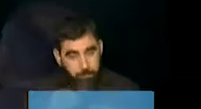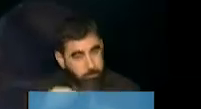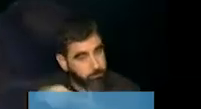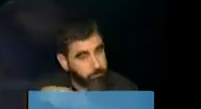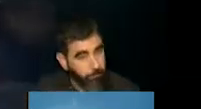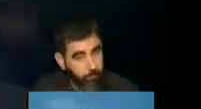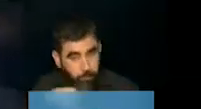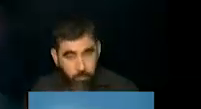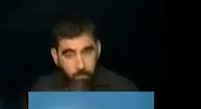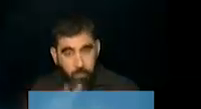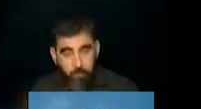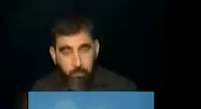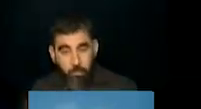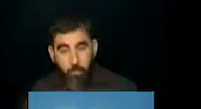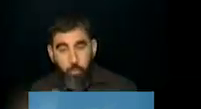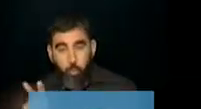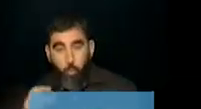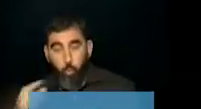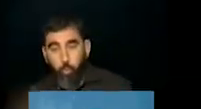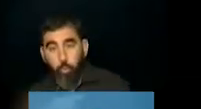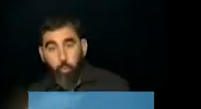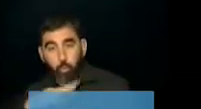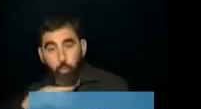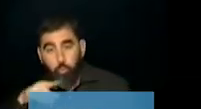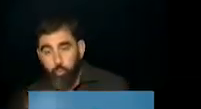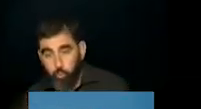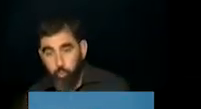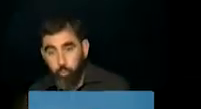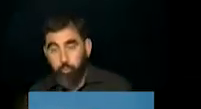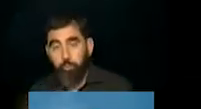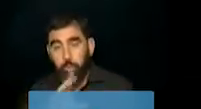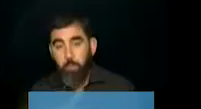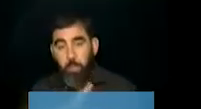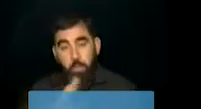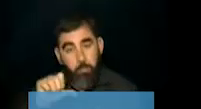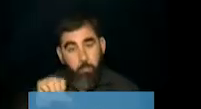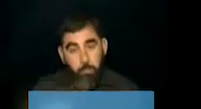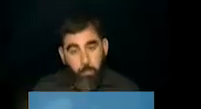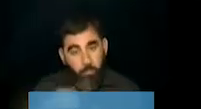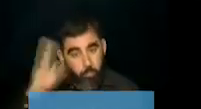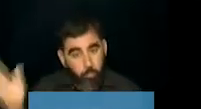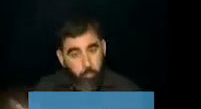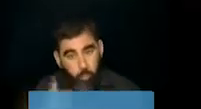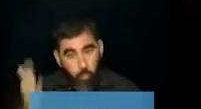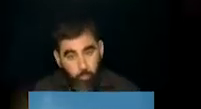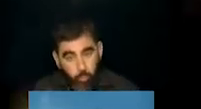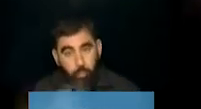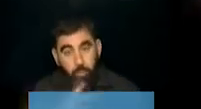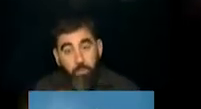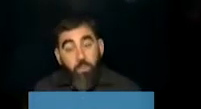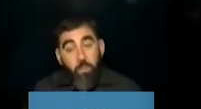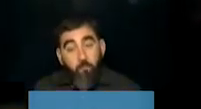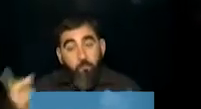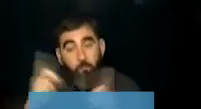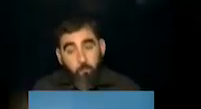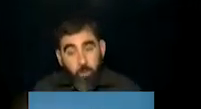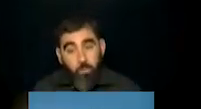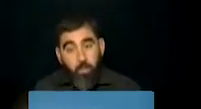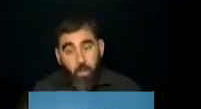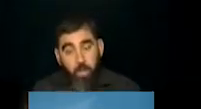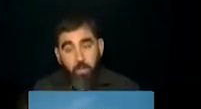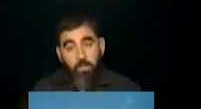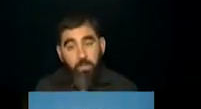hincapié en el combate a la corrupción, en la apuesta al país productivo y en el regreso a